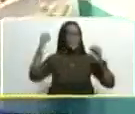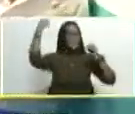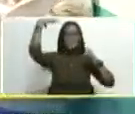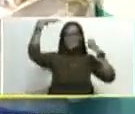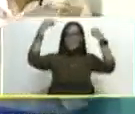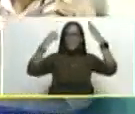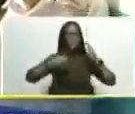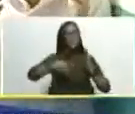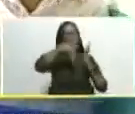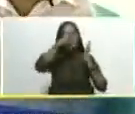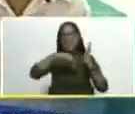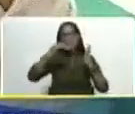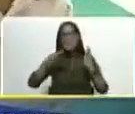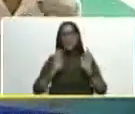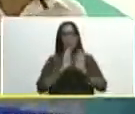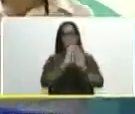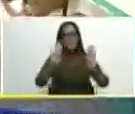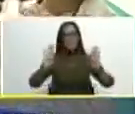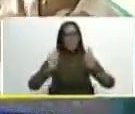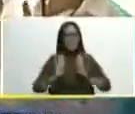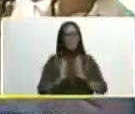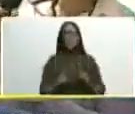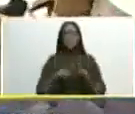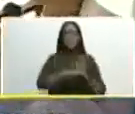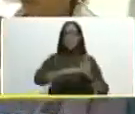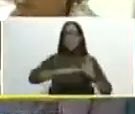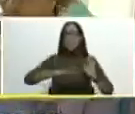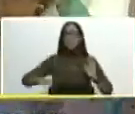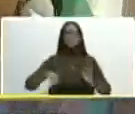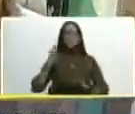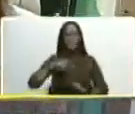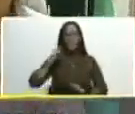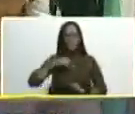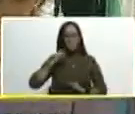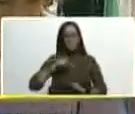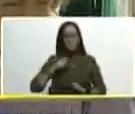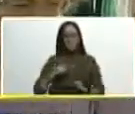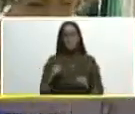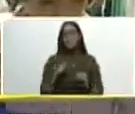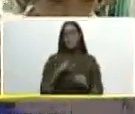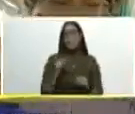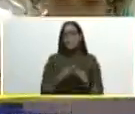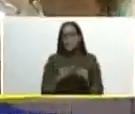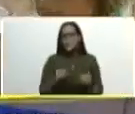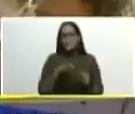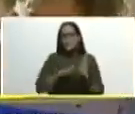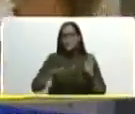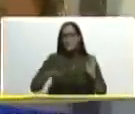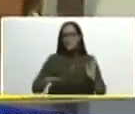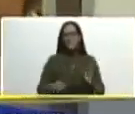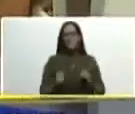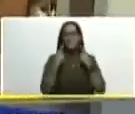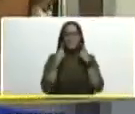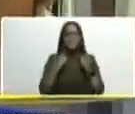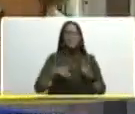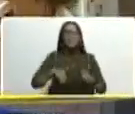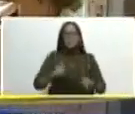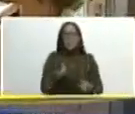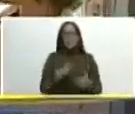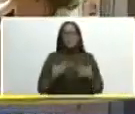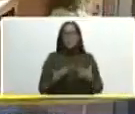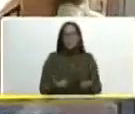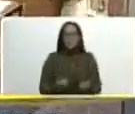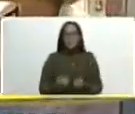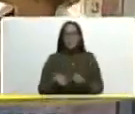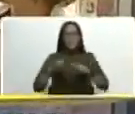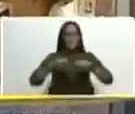paredes, remodelación de los pisos que eran necesarios, no todos los pisos. Fíjese, correcto, aquí lo que se pudo recuperar como el mobiliario